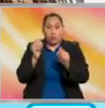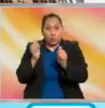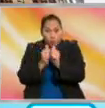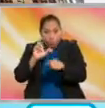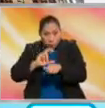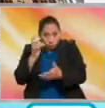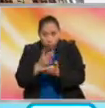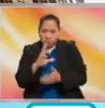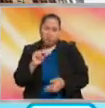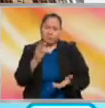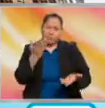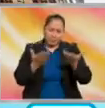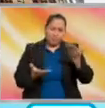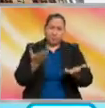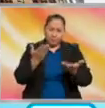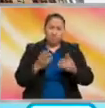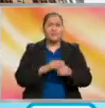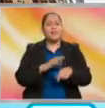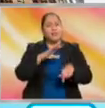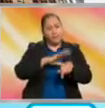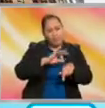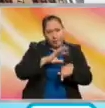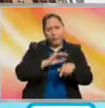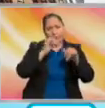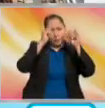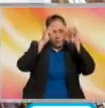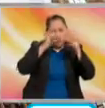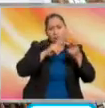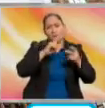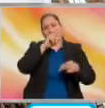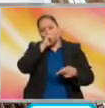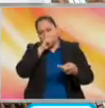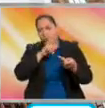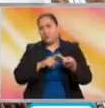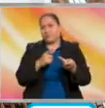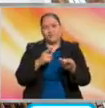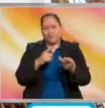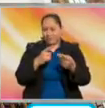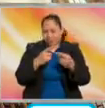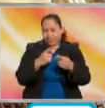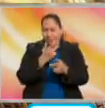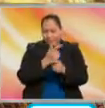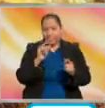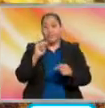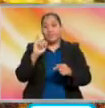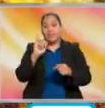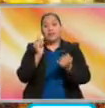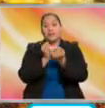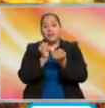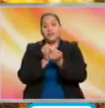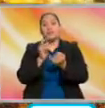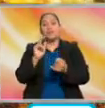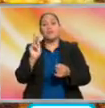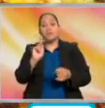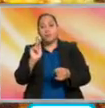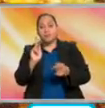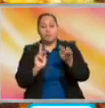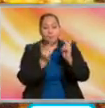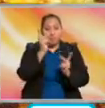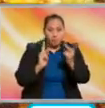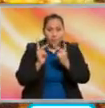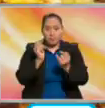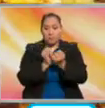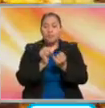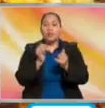sea, nosotros recomendamos también el consumo de carnes en general también, y también tenemos proteínas vegetales que si las combinamos con